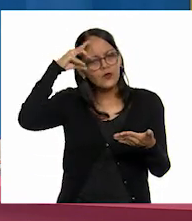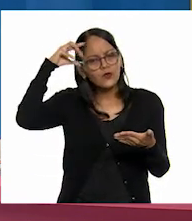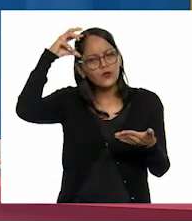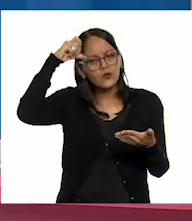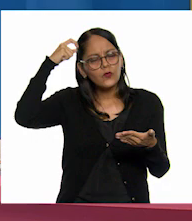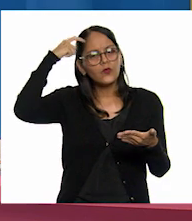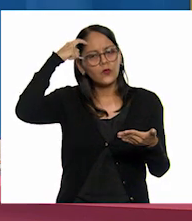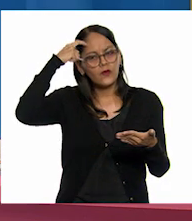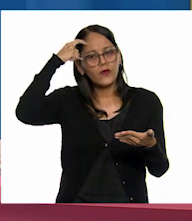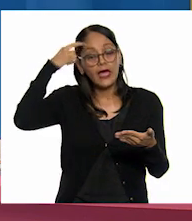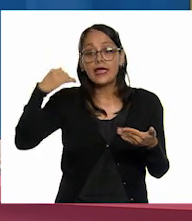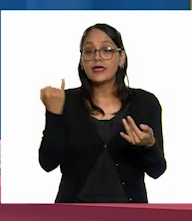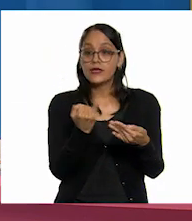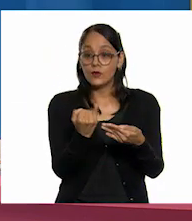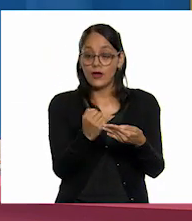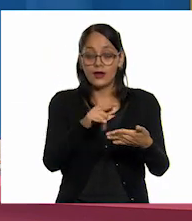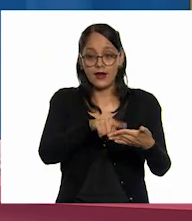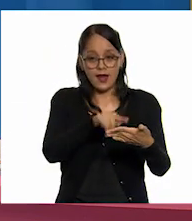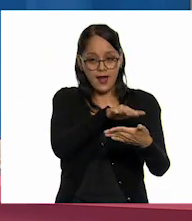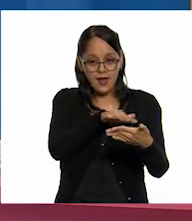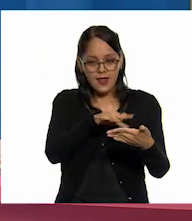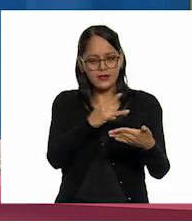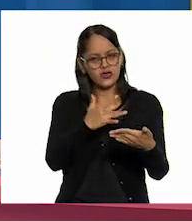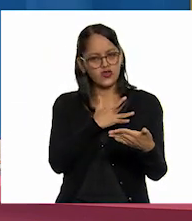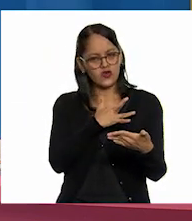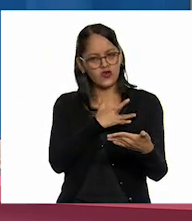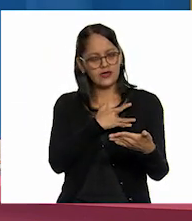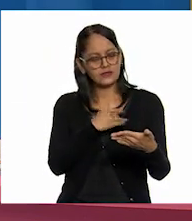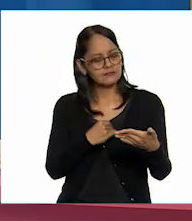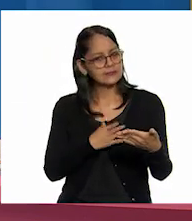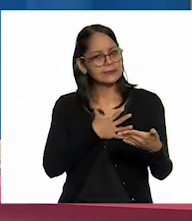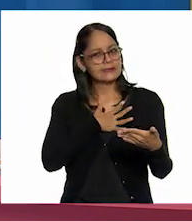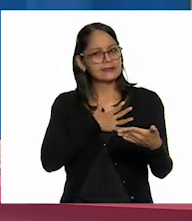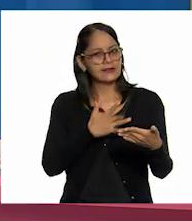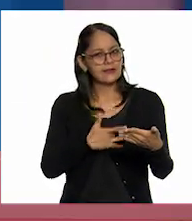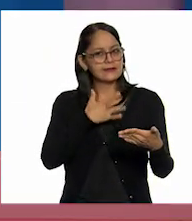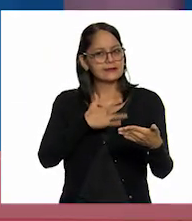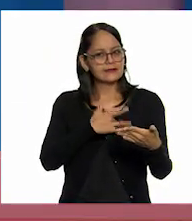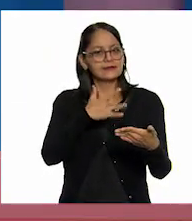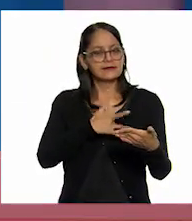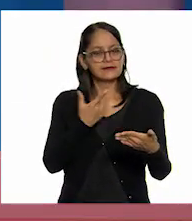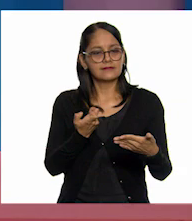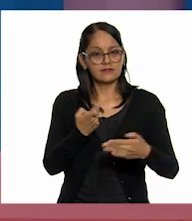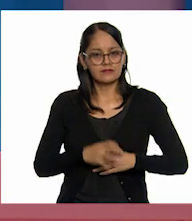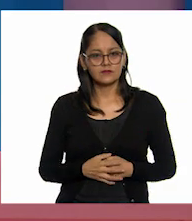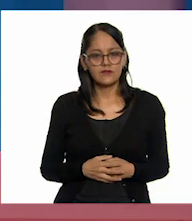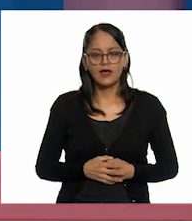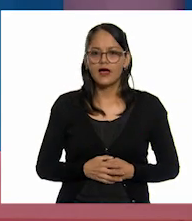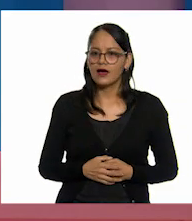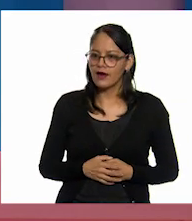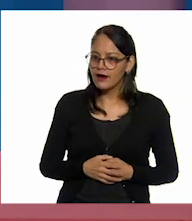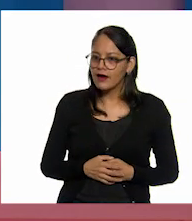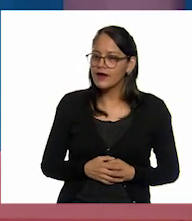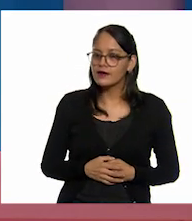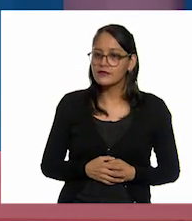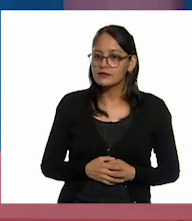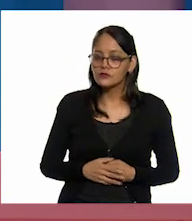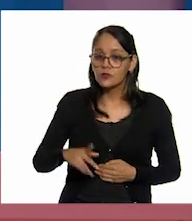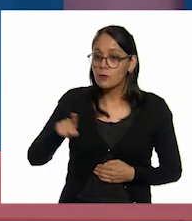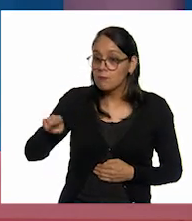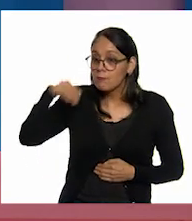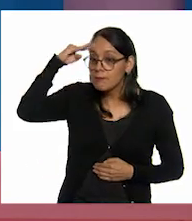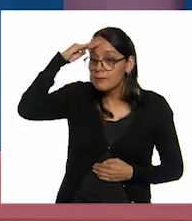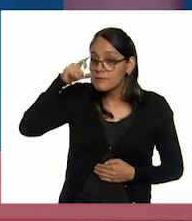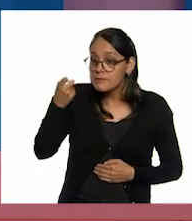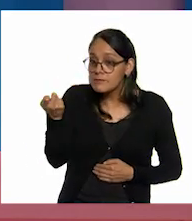los sentimientos que te genera la literatura te hace experimentar. ¡Wow! Nunca lo había